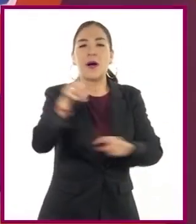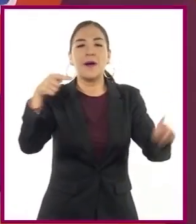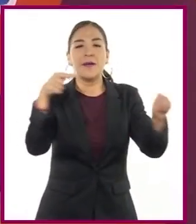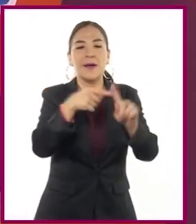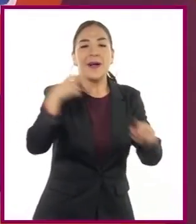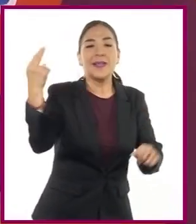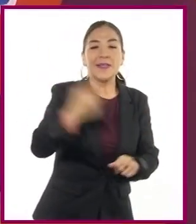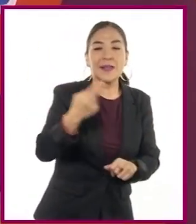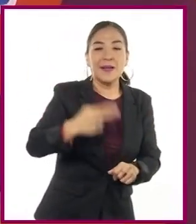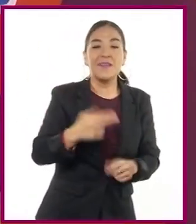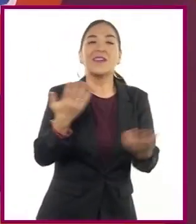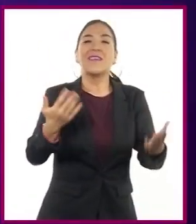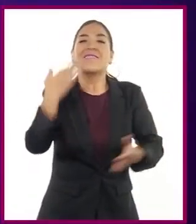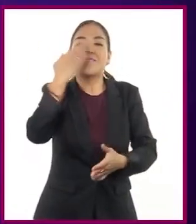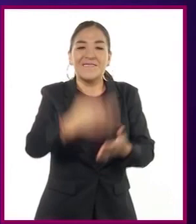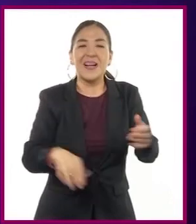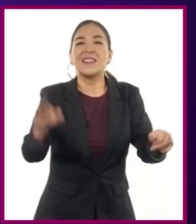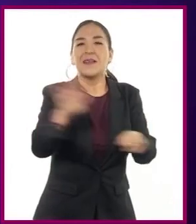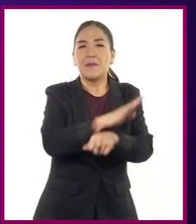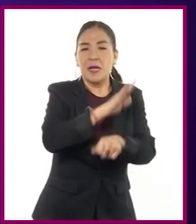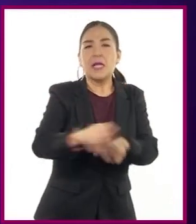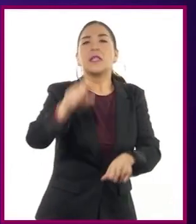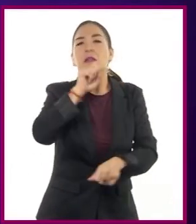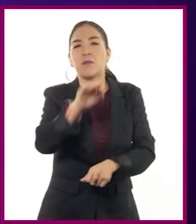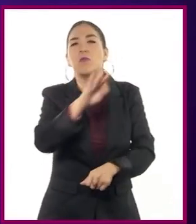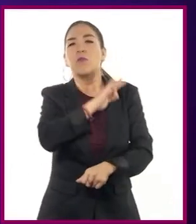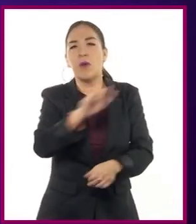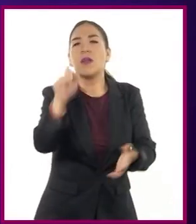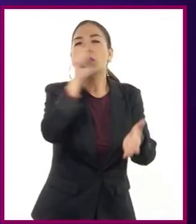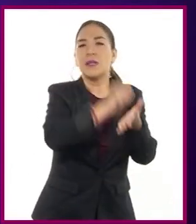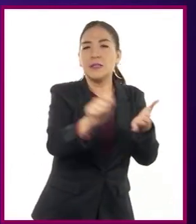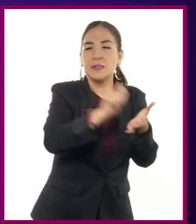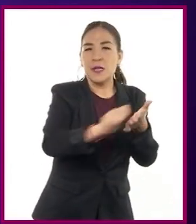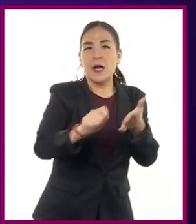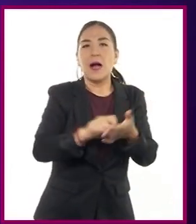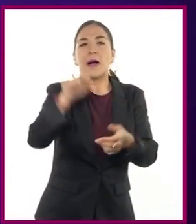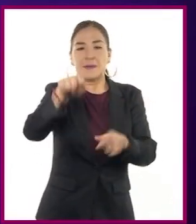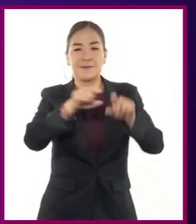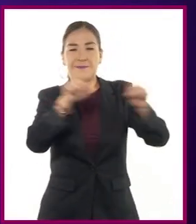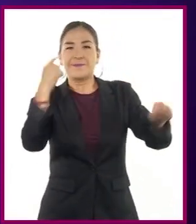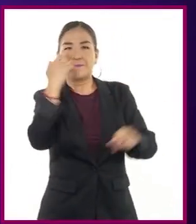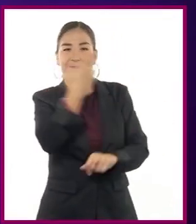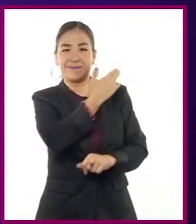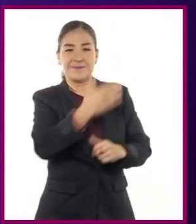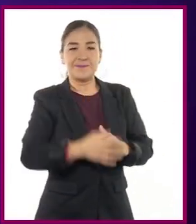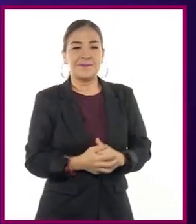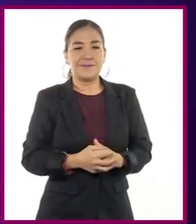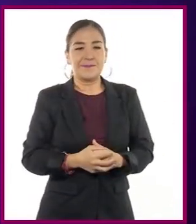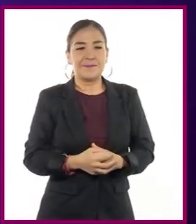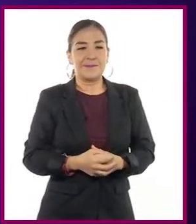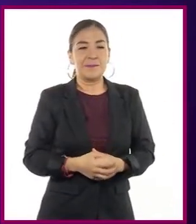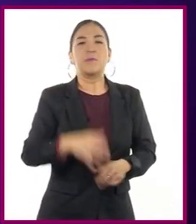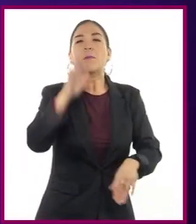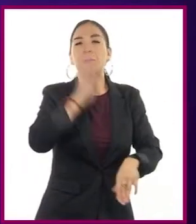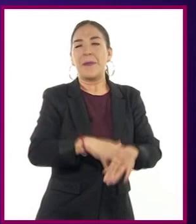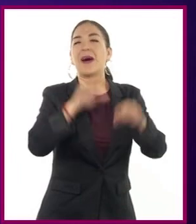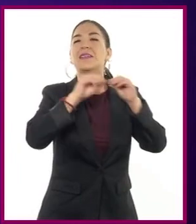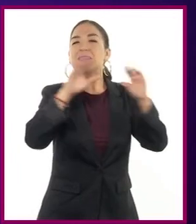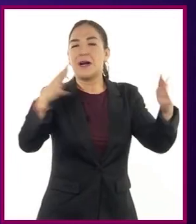la necesidad insatisfecha y podemos escribirla en nuestro formato para tener más